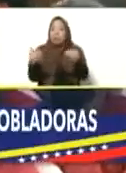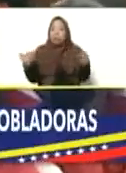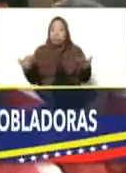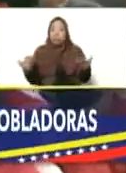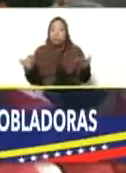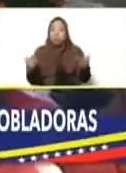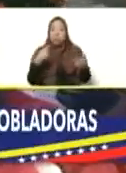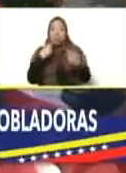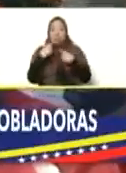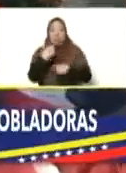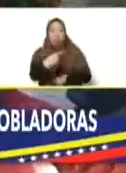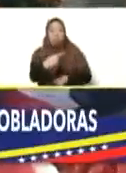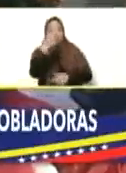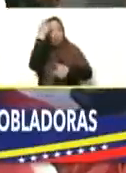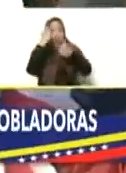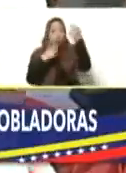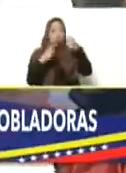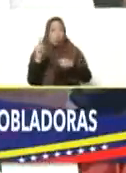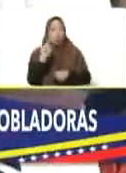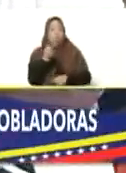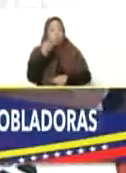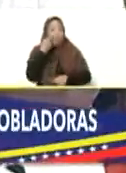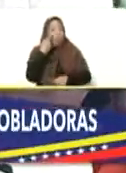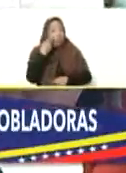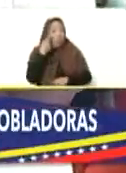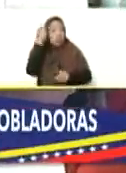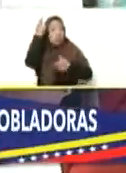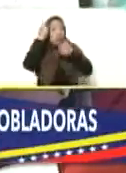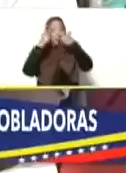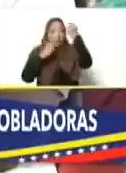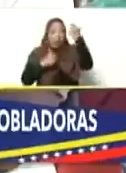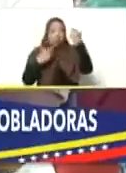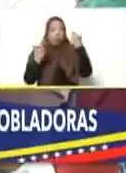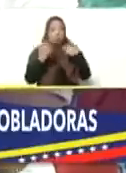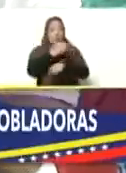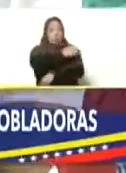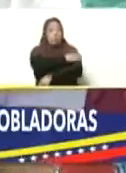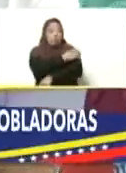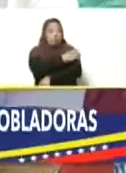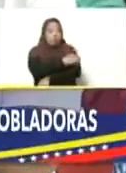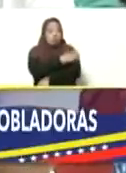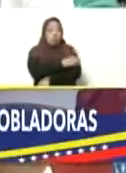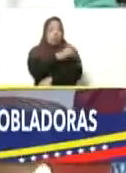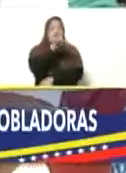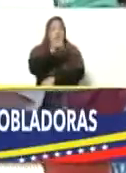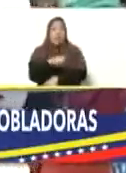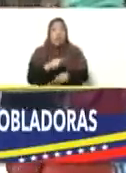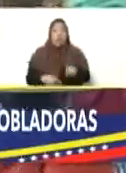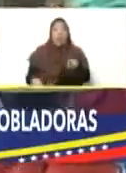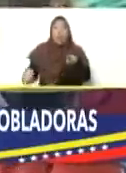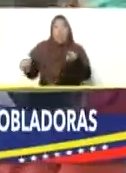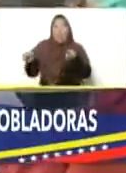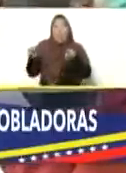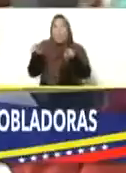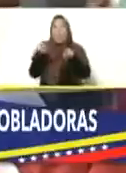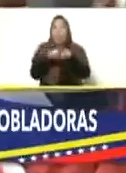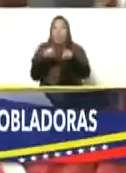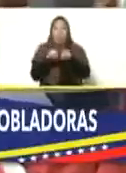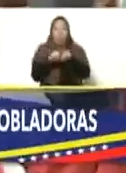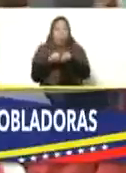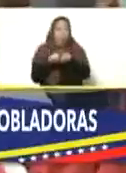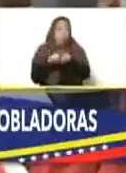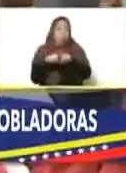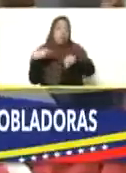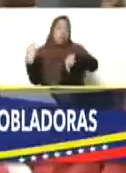y le decía moscas porque los adecos y los copeyanos también se montaron el gobierno no pase la